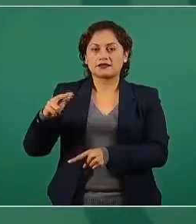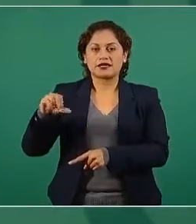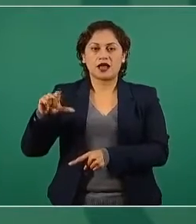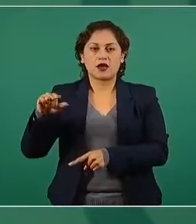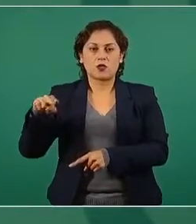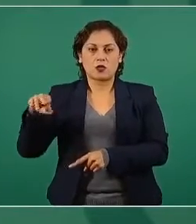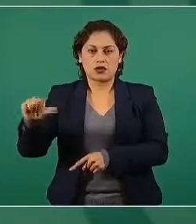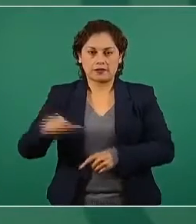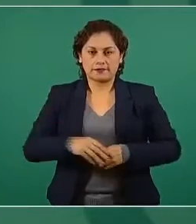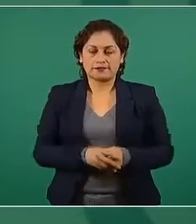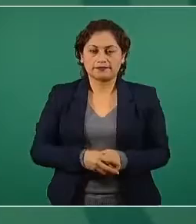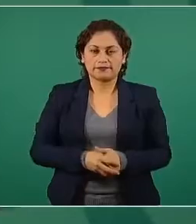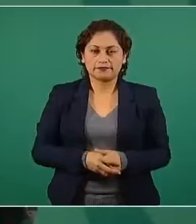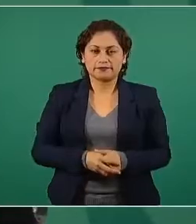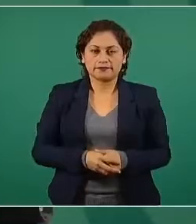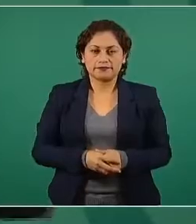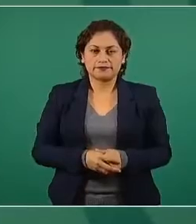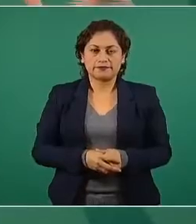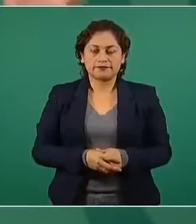Entonces,